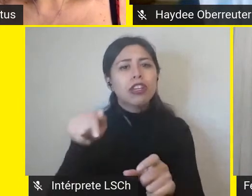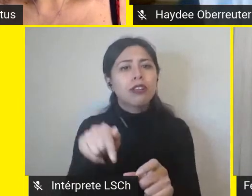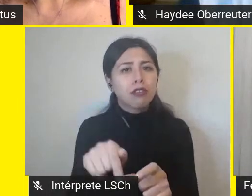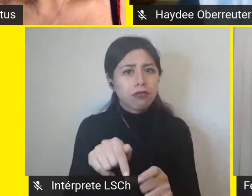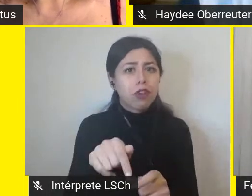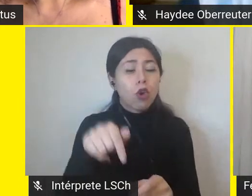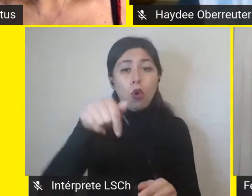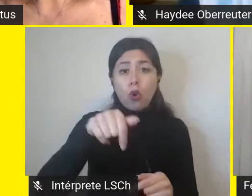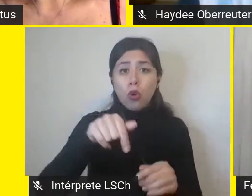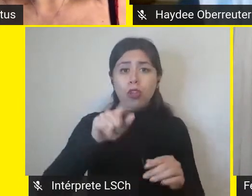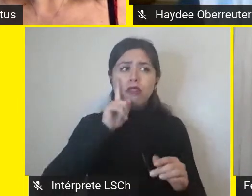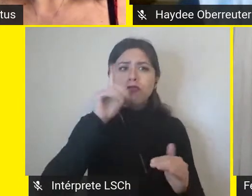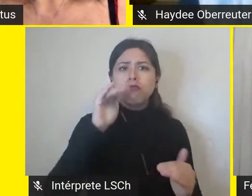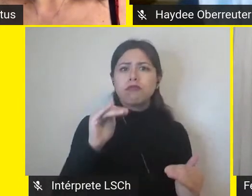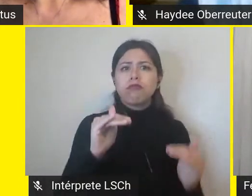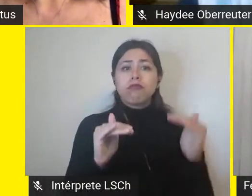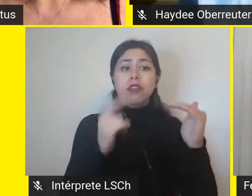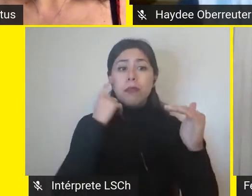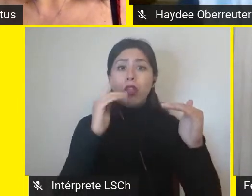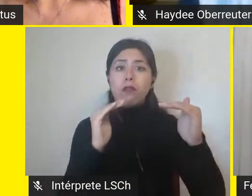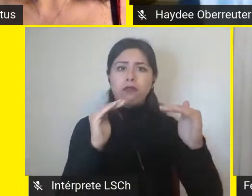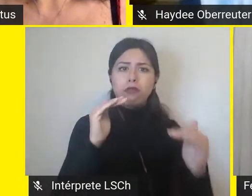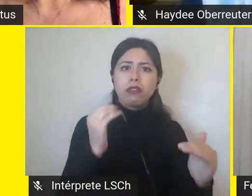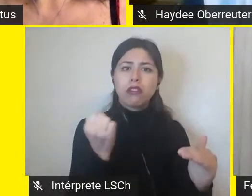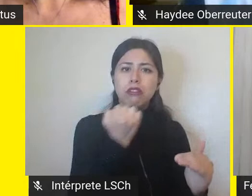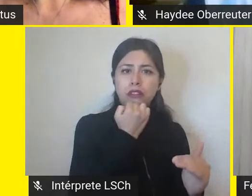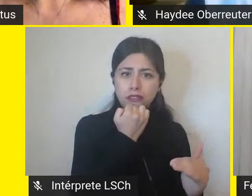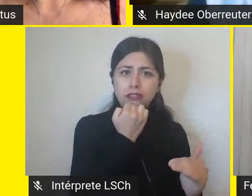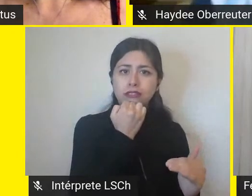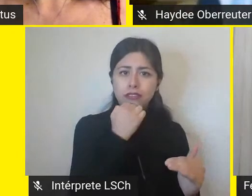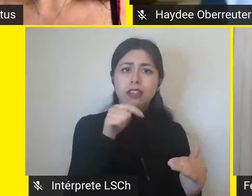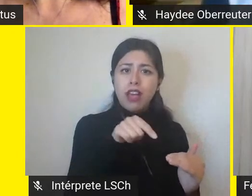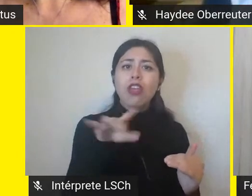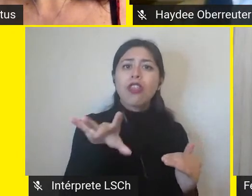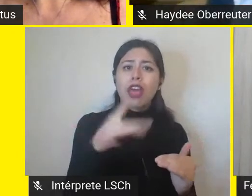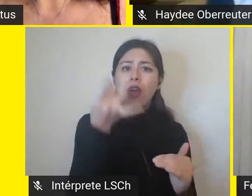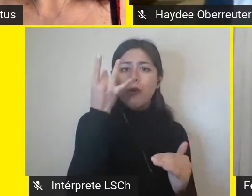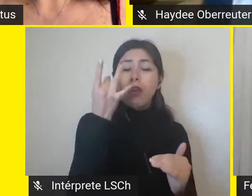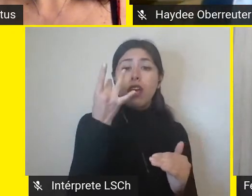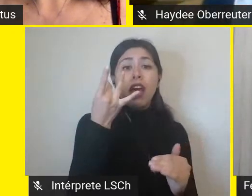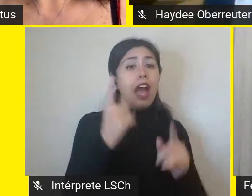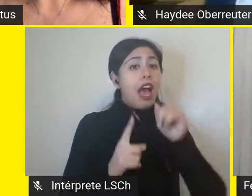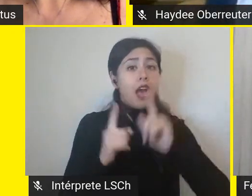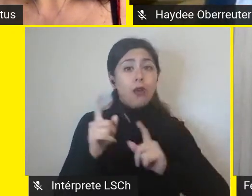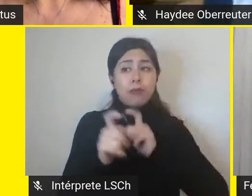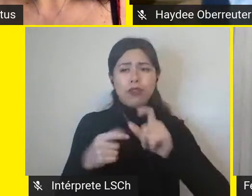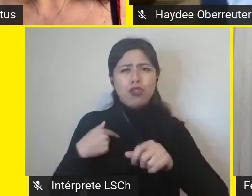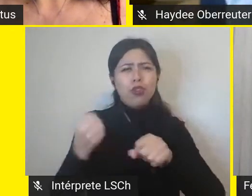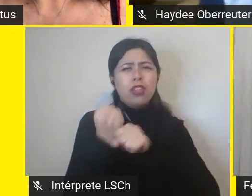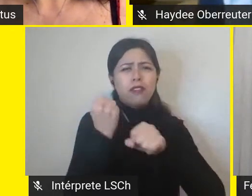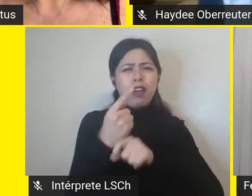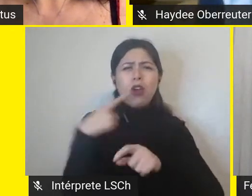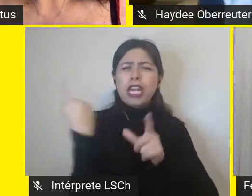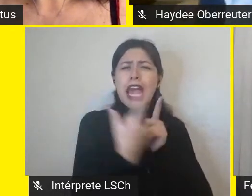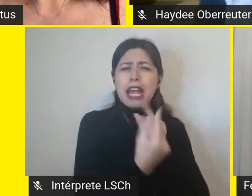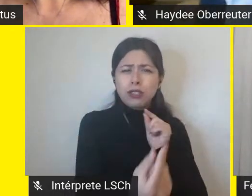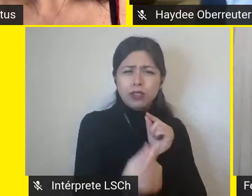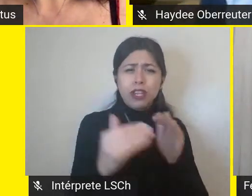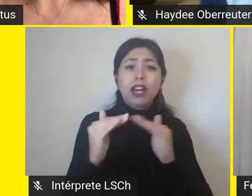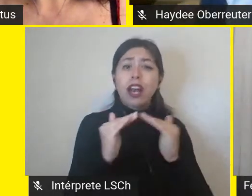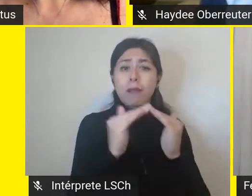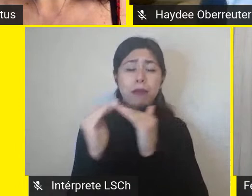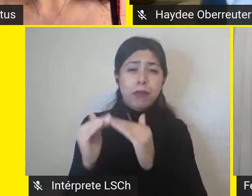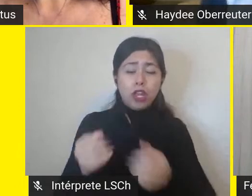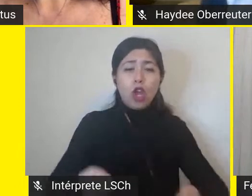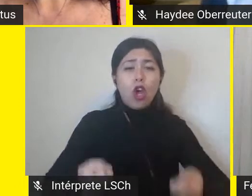arriba, que bajaron, se dieron cuenta. Y hay gente, yo trabajo mucho a nivel nacional con los campamentos y las ollas comunes. Hay